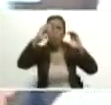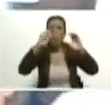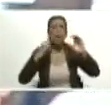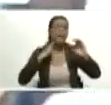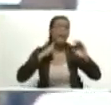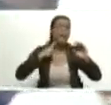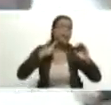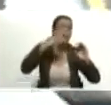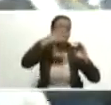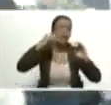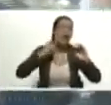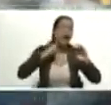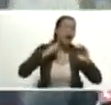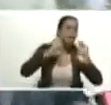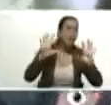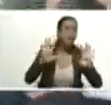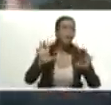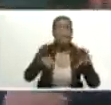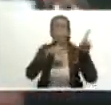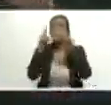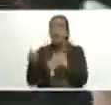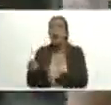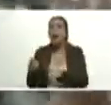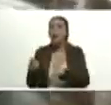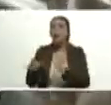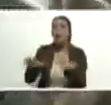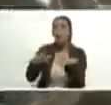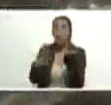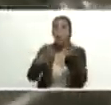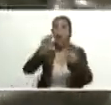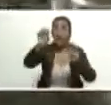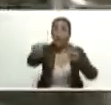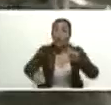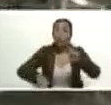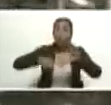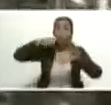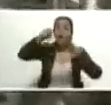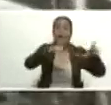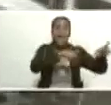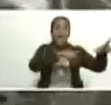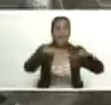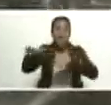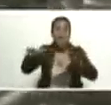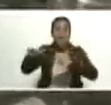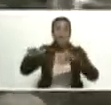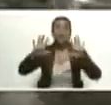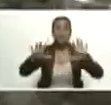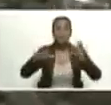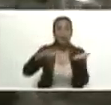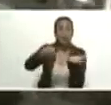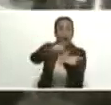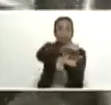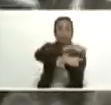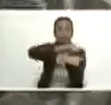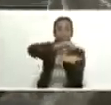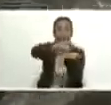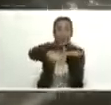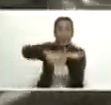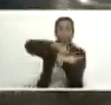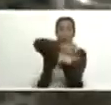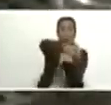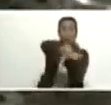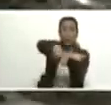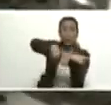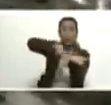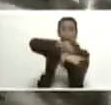el café. Correcto. ¿Y qué está pasando aquí en este molino? Luego que el café está listo, que ya tenemos el perfil que nosotros deseamos, ya se